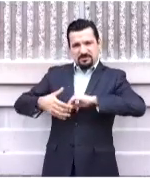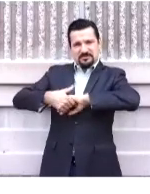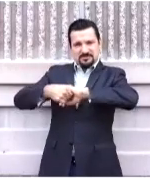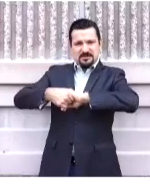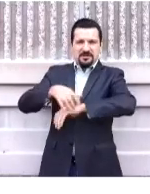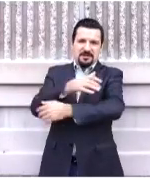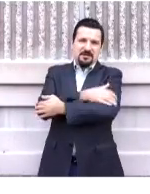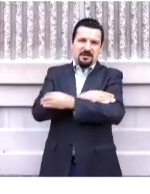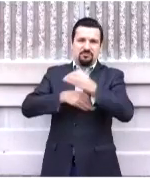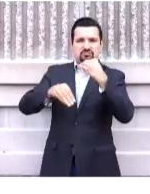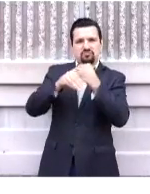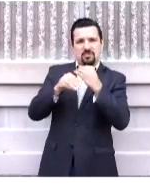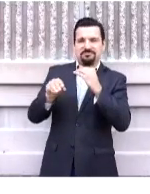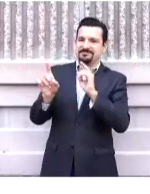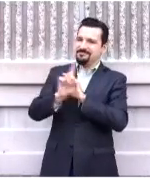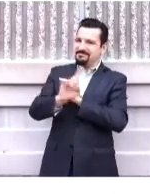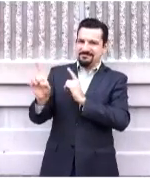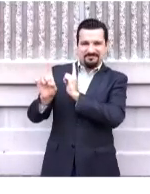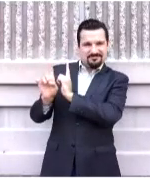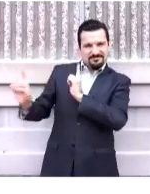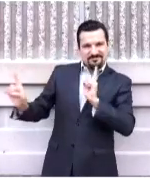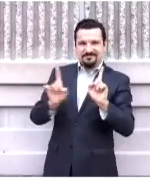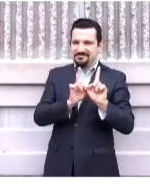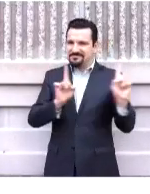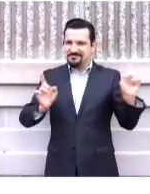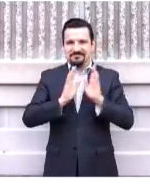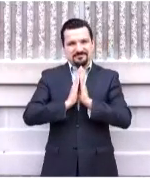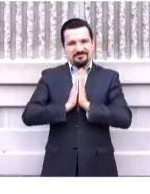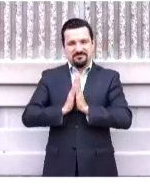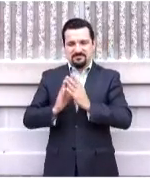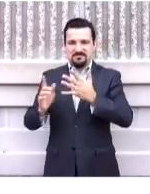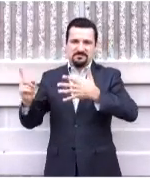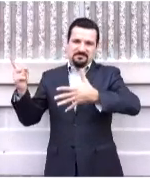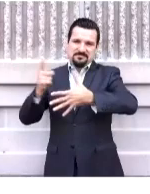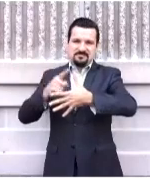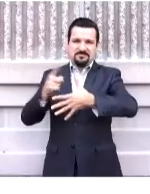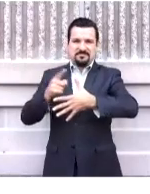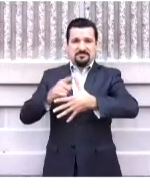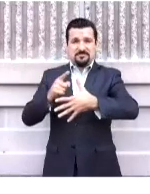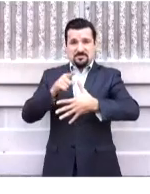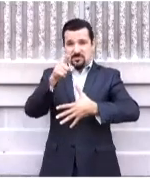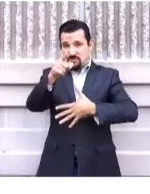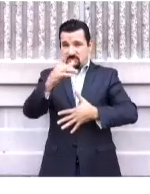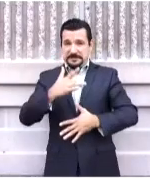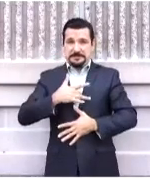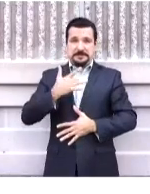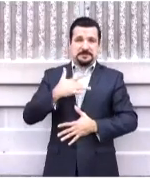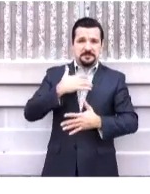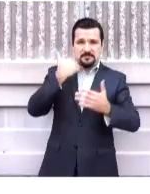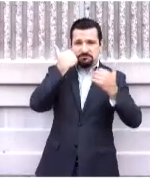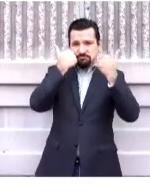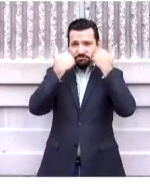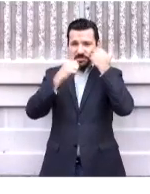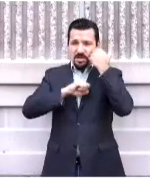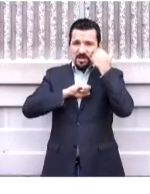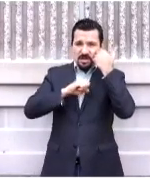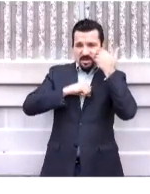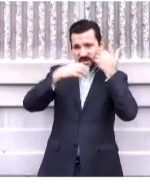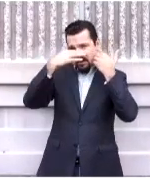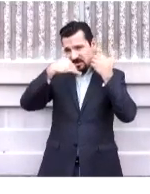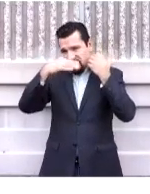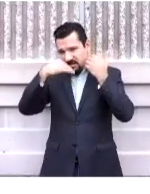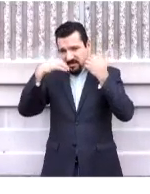humanos. Y finalmente, número 5, si te encuentras mal y tienes síntomas